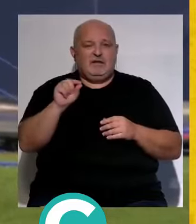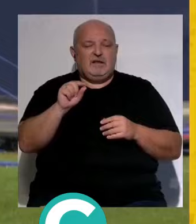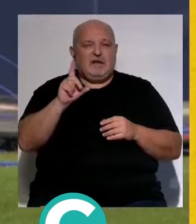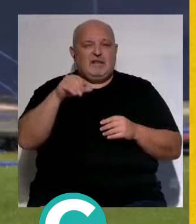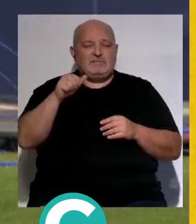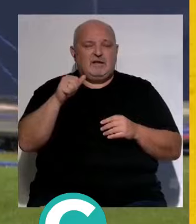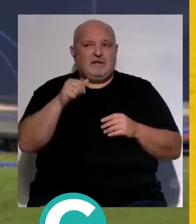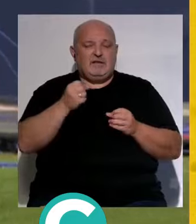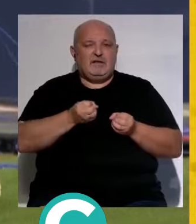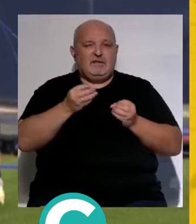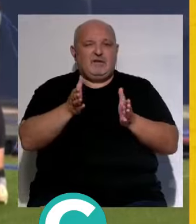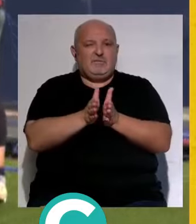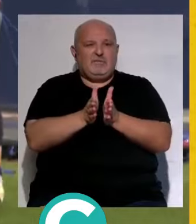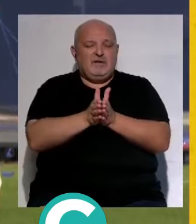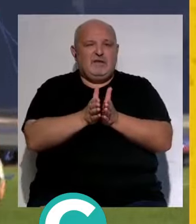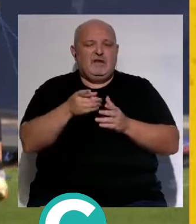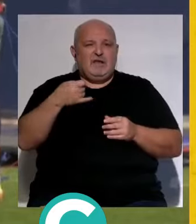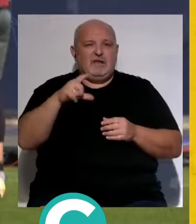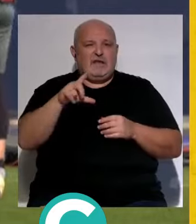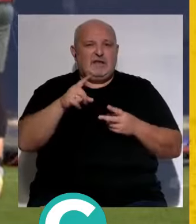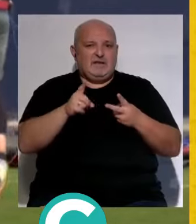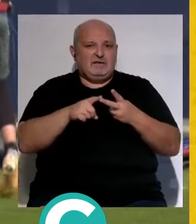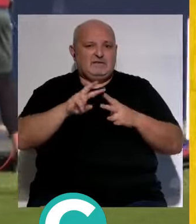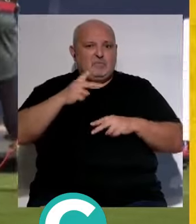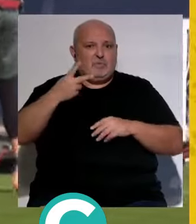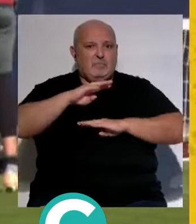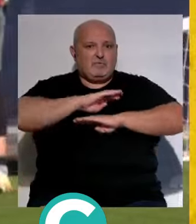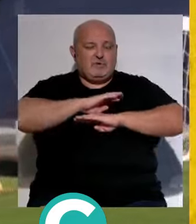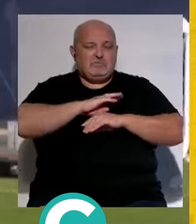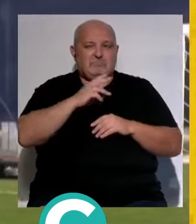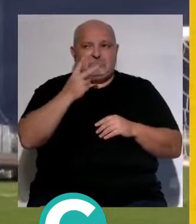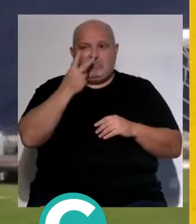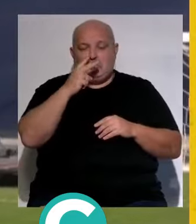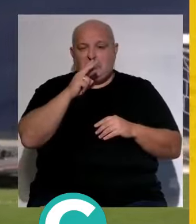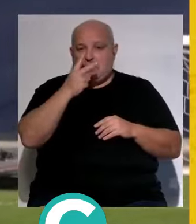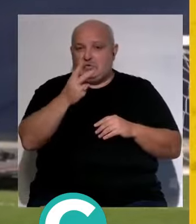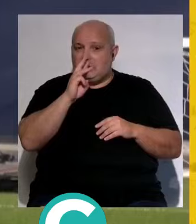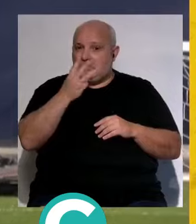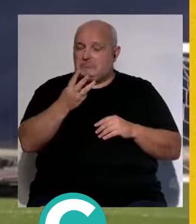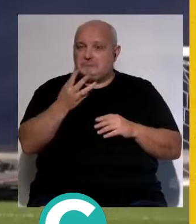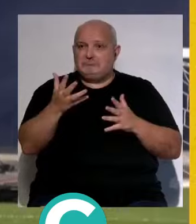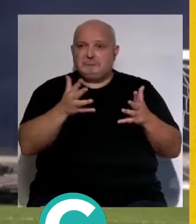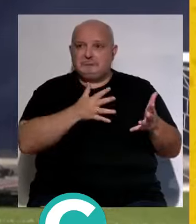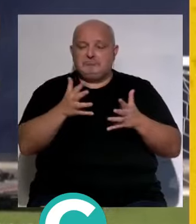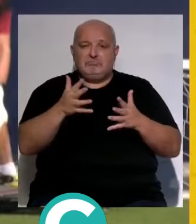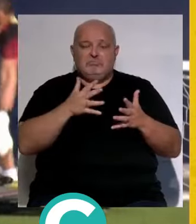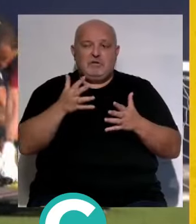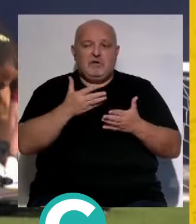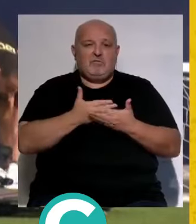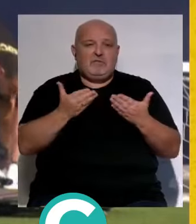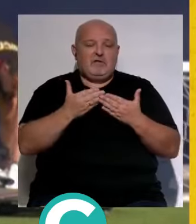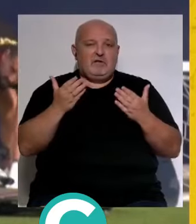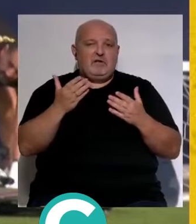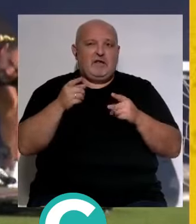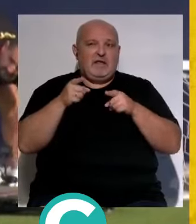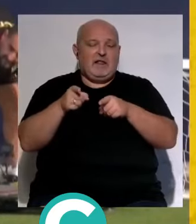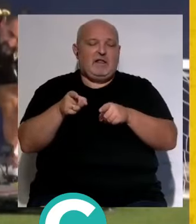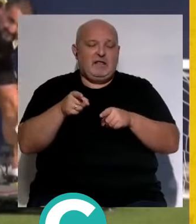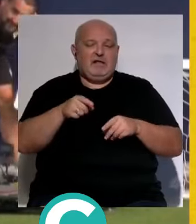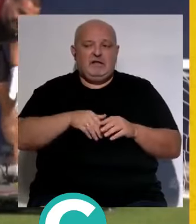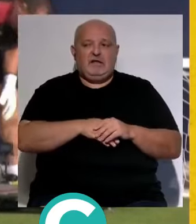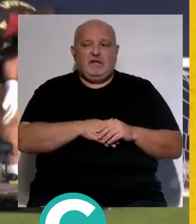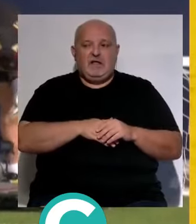Ledesma, con la que ha comentado el compañero, ¿no? O sea, la Vigil, ¿no? Que en un principio, hace 2 o 3 años, quizá podía haber cierta desconfianza hacia él, ¿no? Pero yo